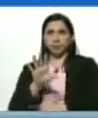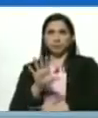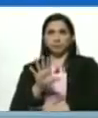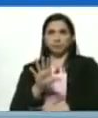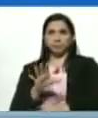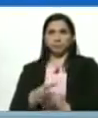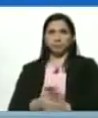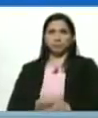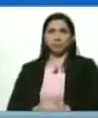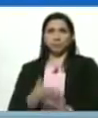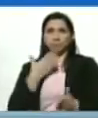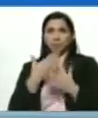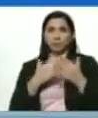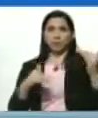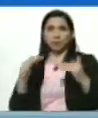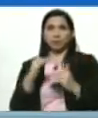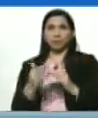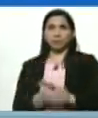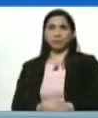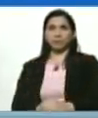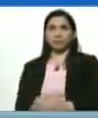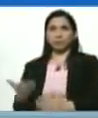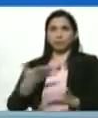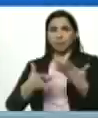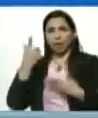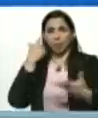pidió la máxima cooperación